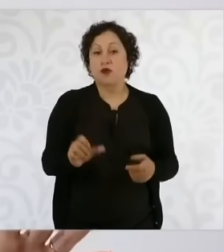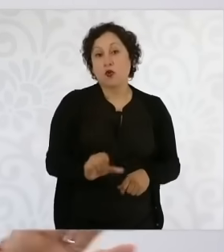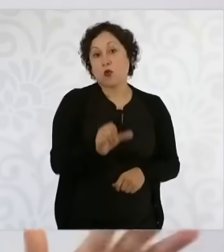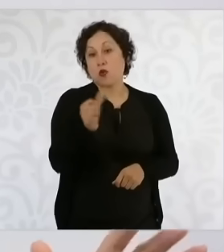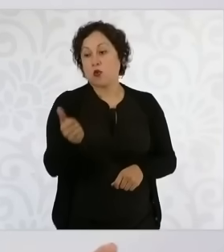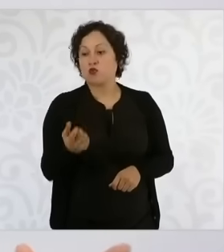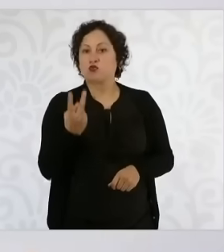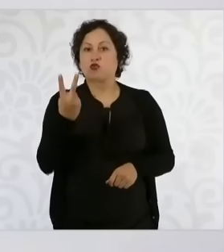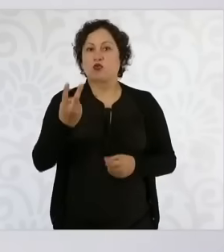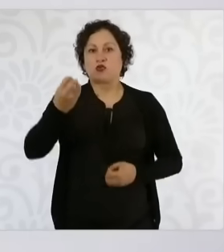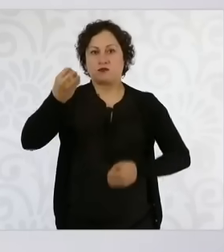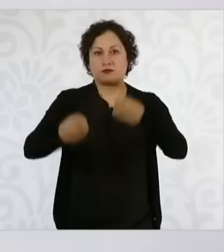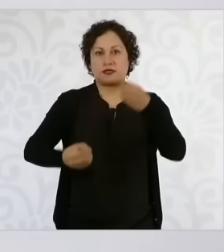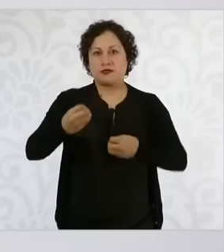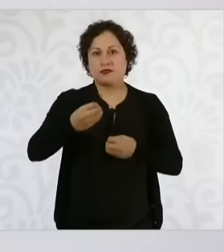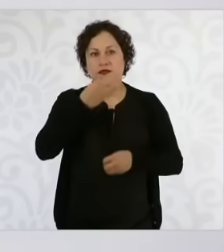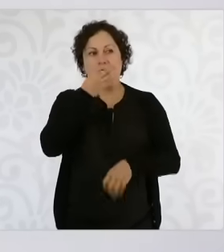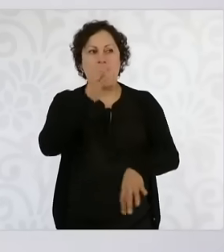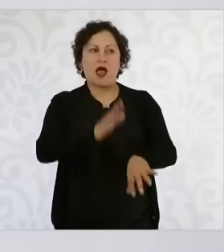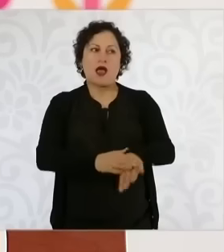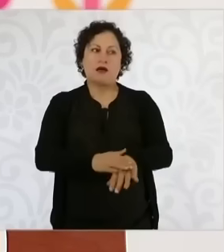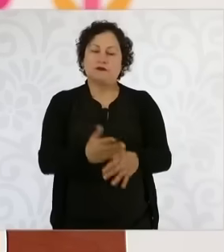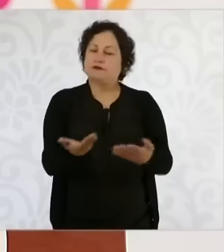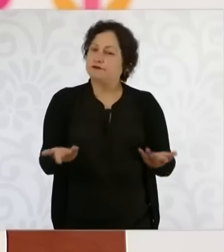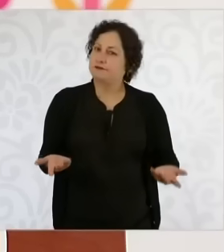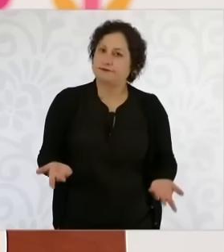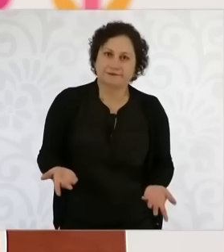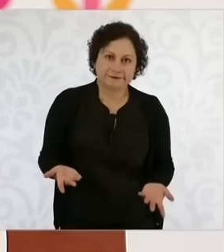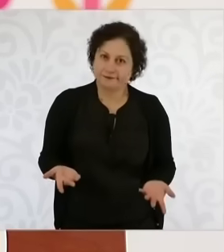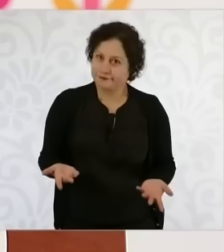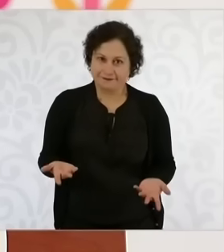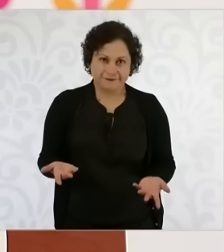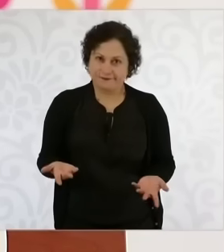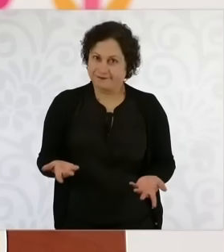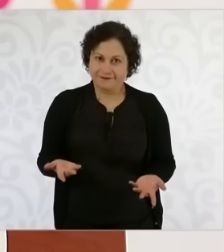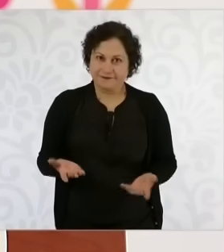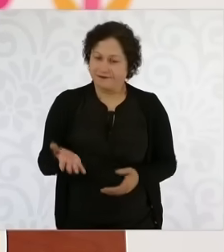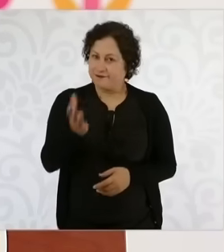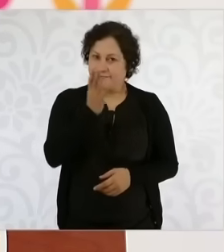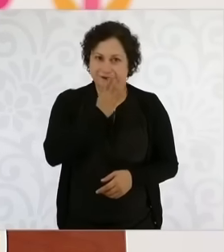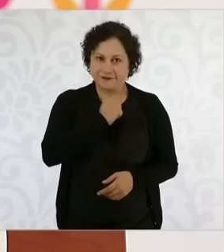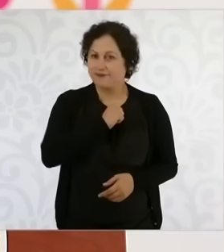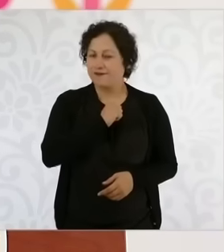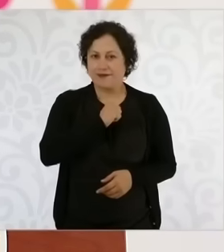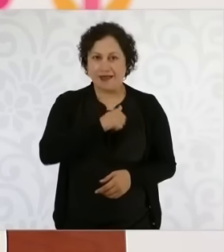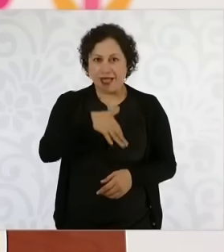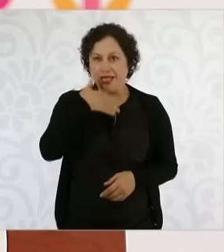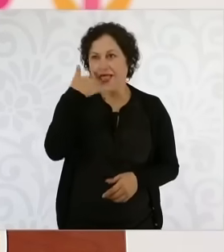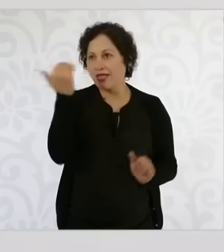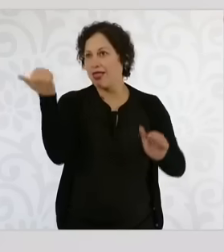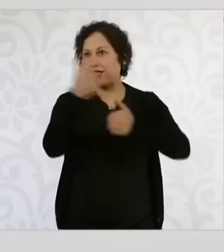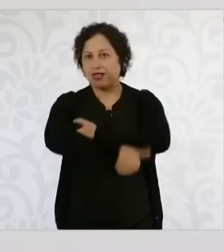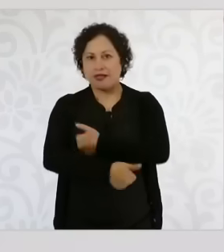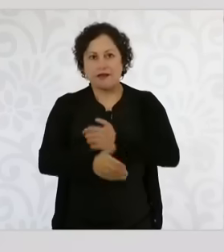dicen: a ver, o sea, no podemos hacer eso. que fueron el